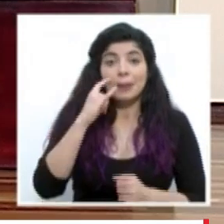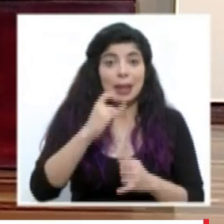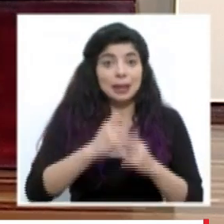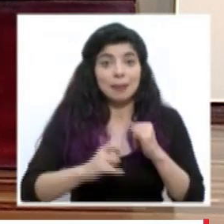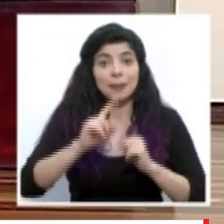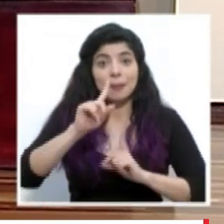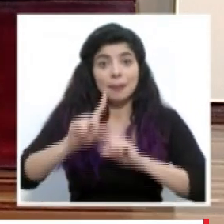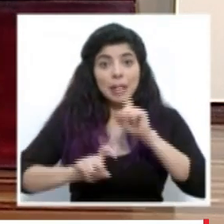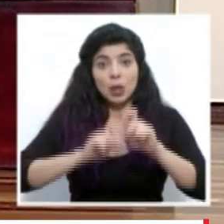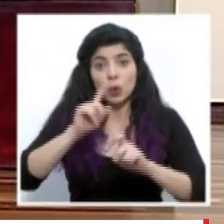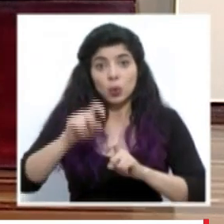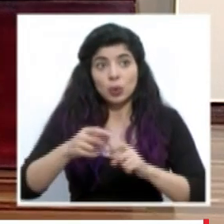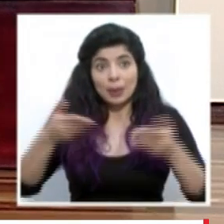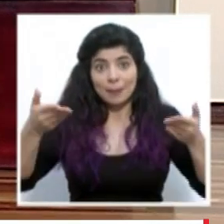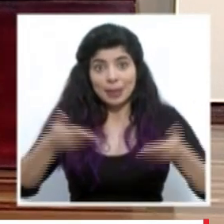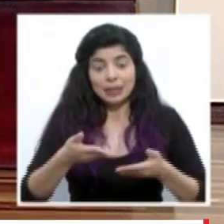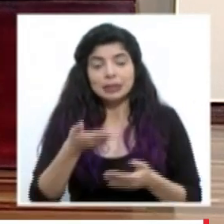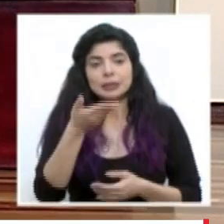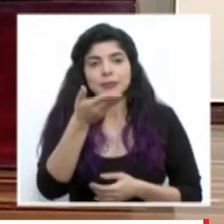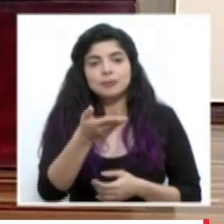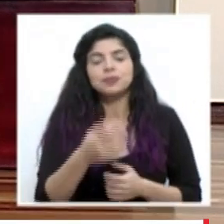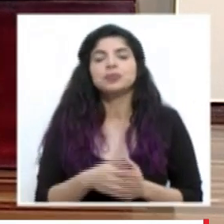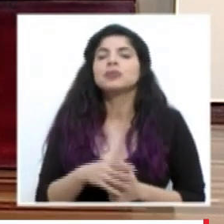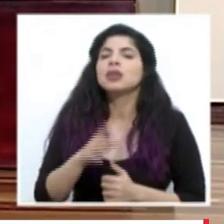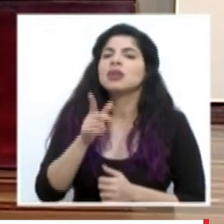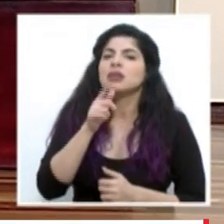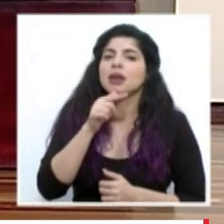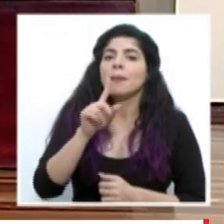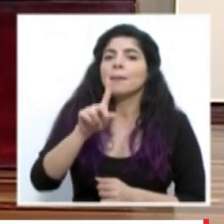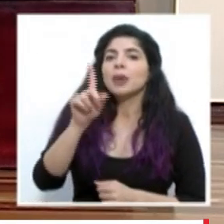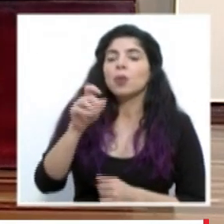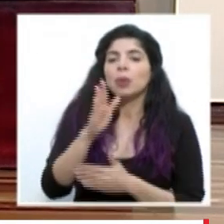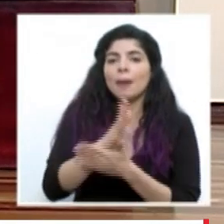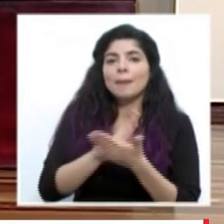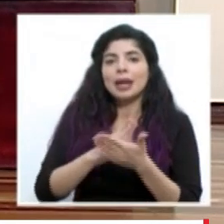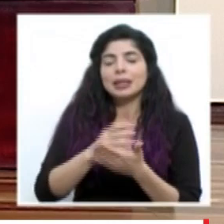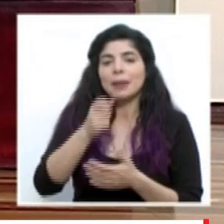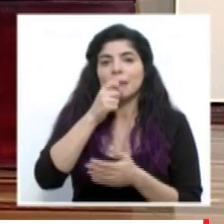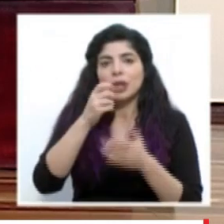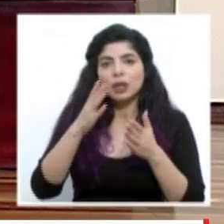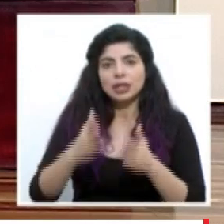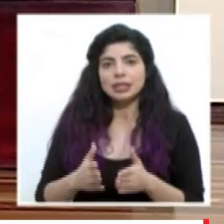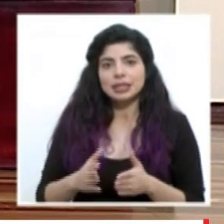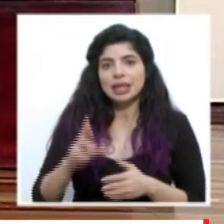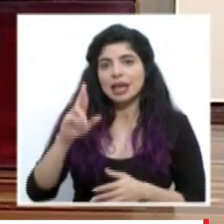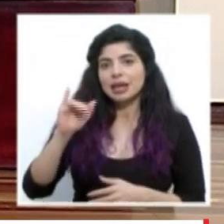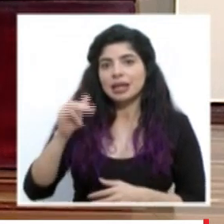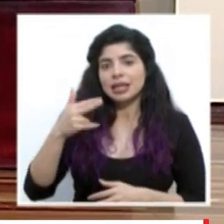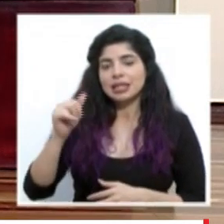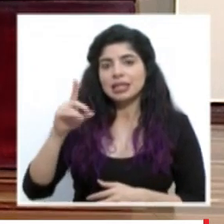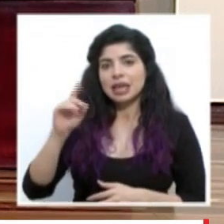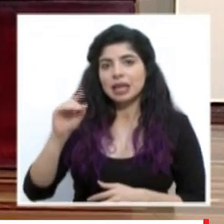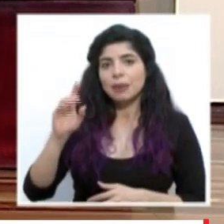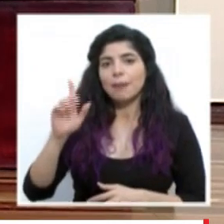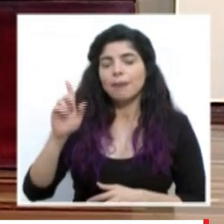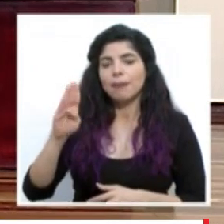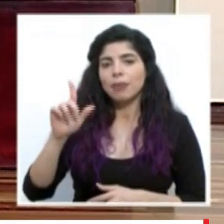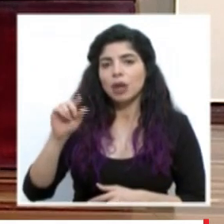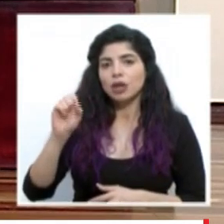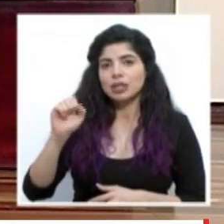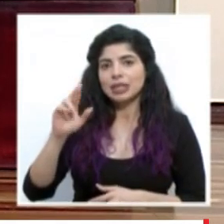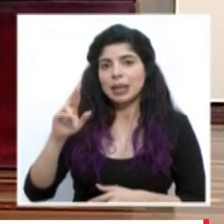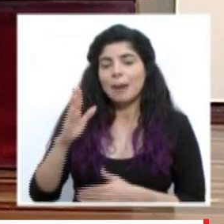concluir el periodo de consultas presenciales, a continuación escucharemos la consulta del colega Richard Blaser del